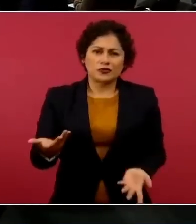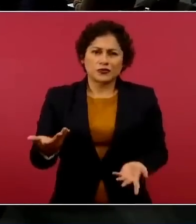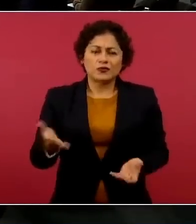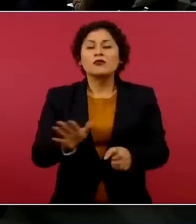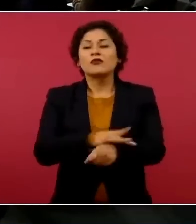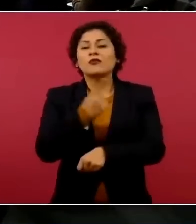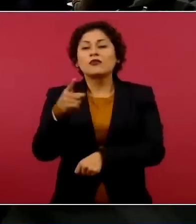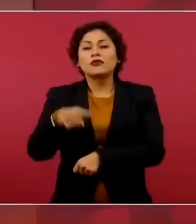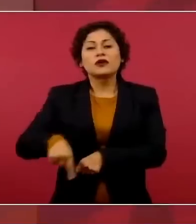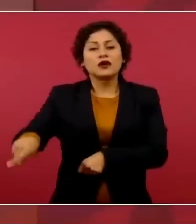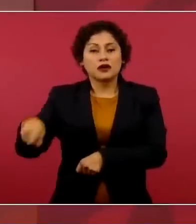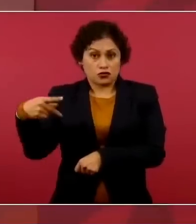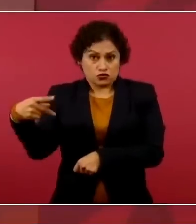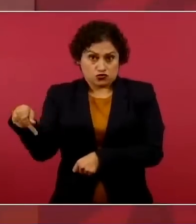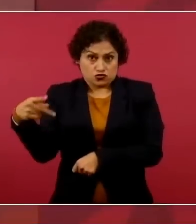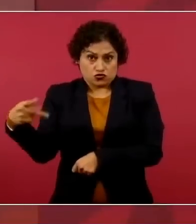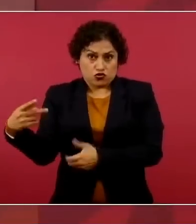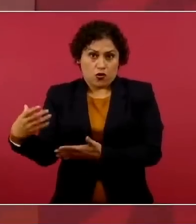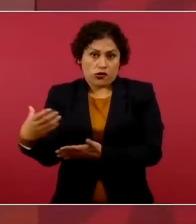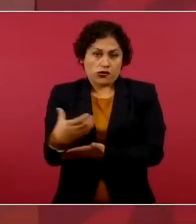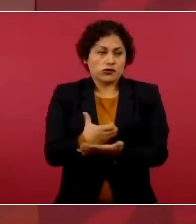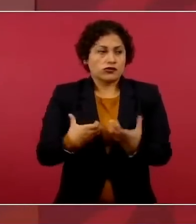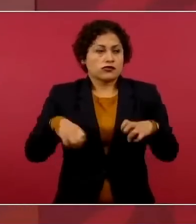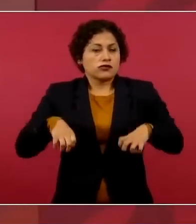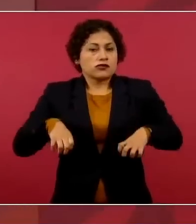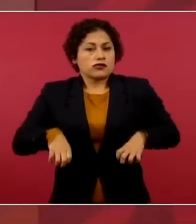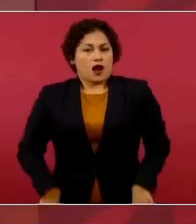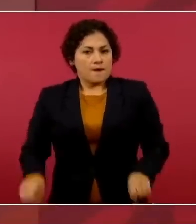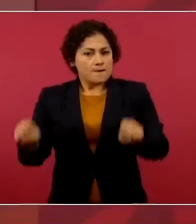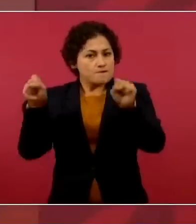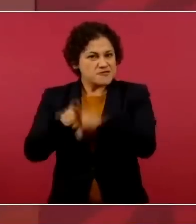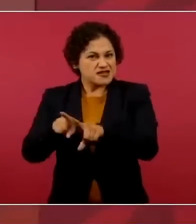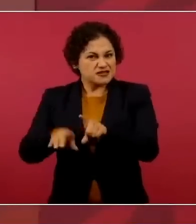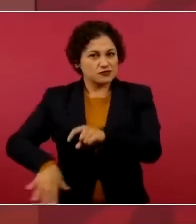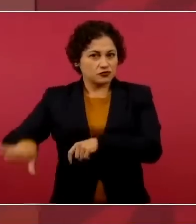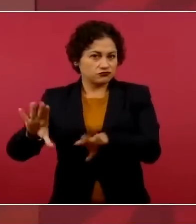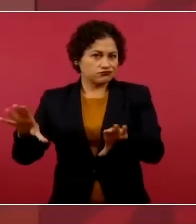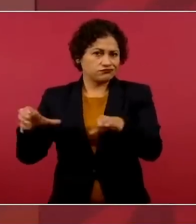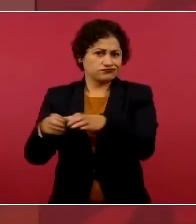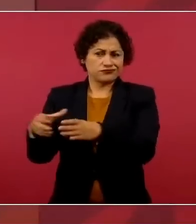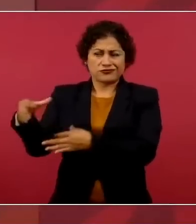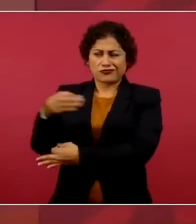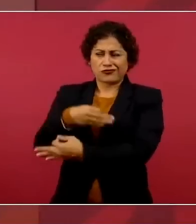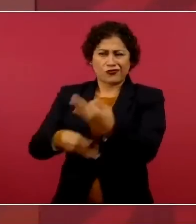de ese régimen de corrupción, todos ellos.